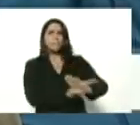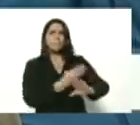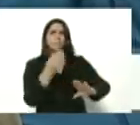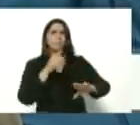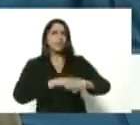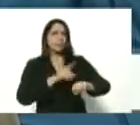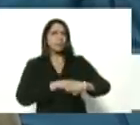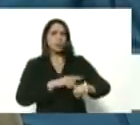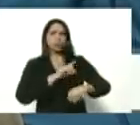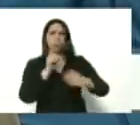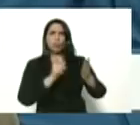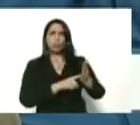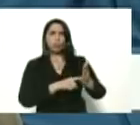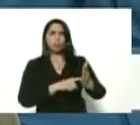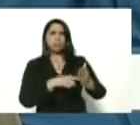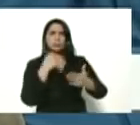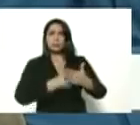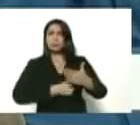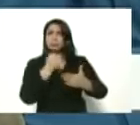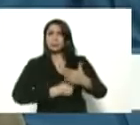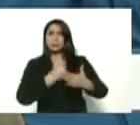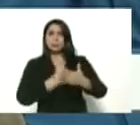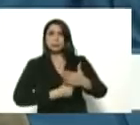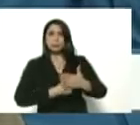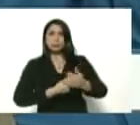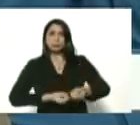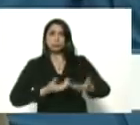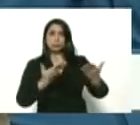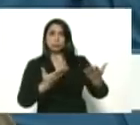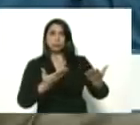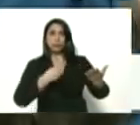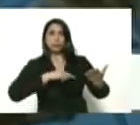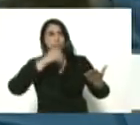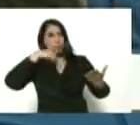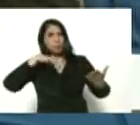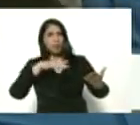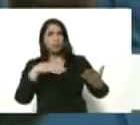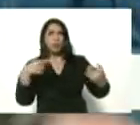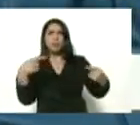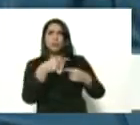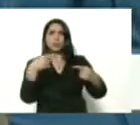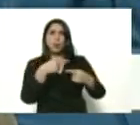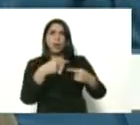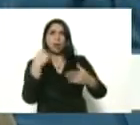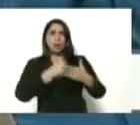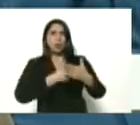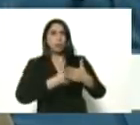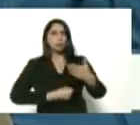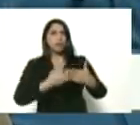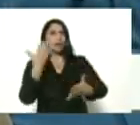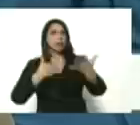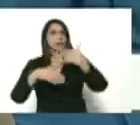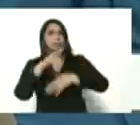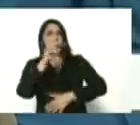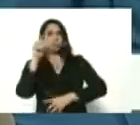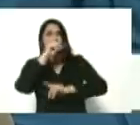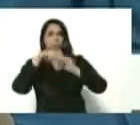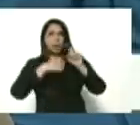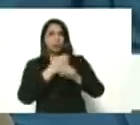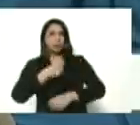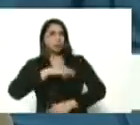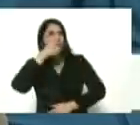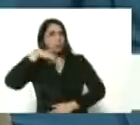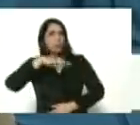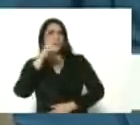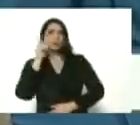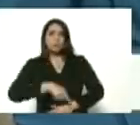tiempos. Y las luchas que está dando nuestro pueblo solo se equiparan a las luchas de hace 200 años, que nuestro pueblo también